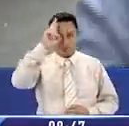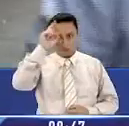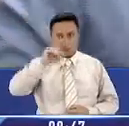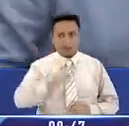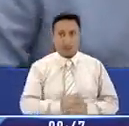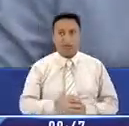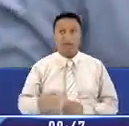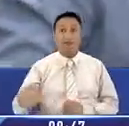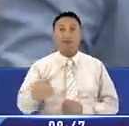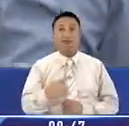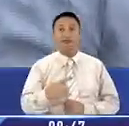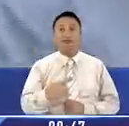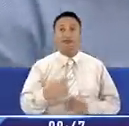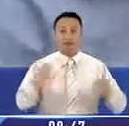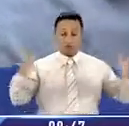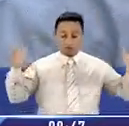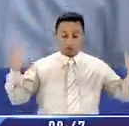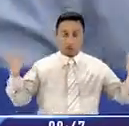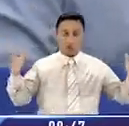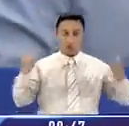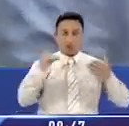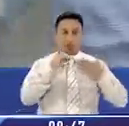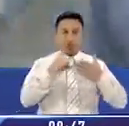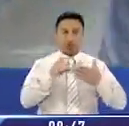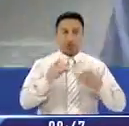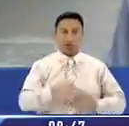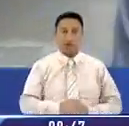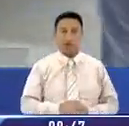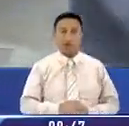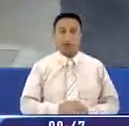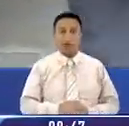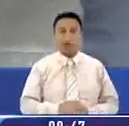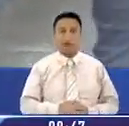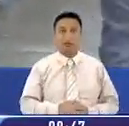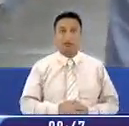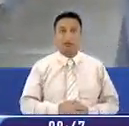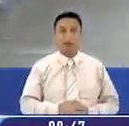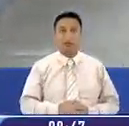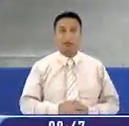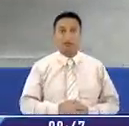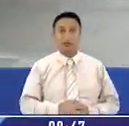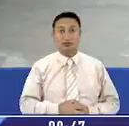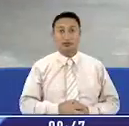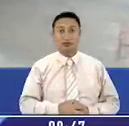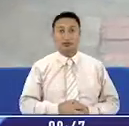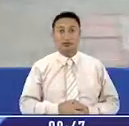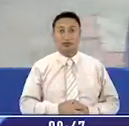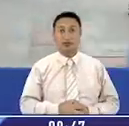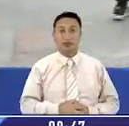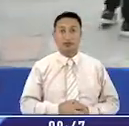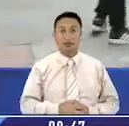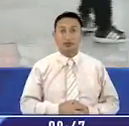vidrio grande. Me imagino que debe ser para coger más rápido el bus, al apuro llega el bus, que uno puede treparse aquí.